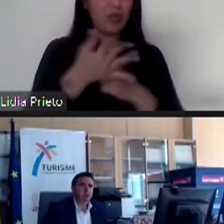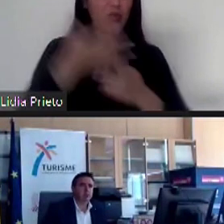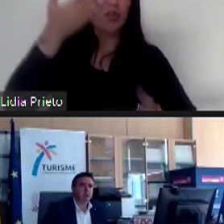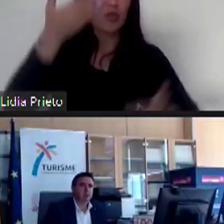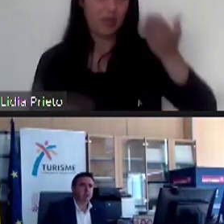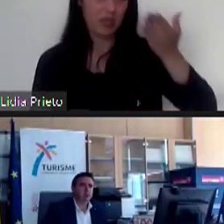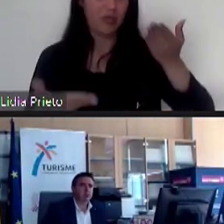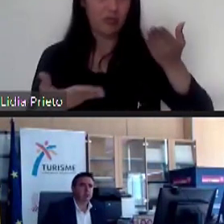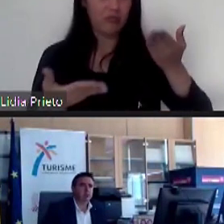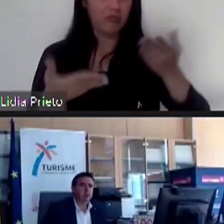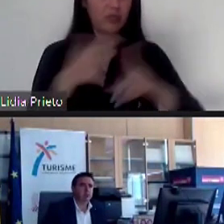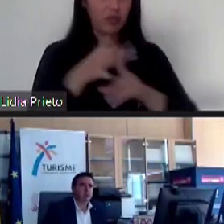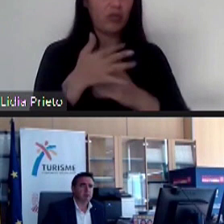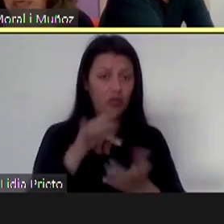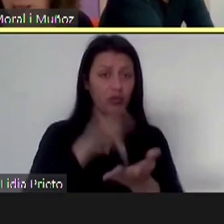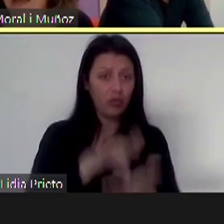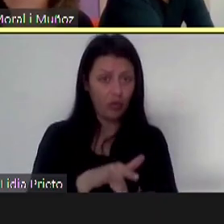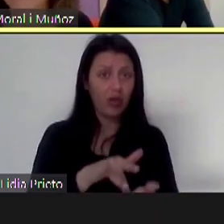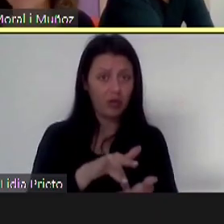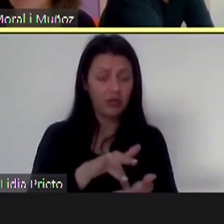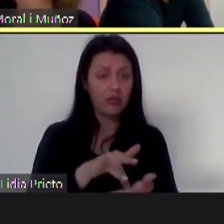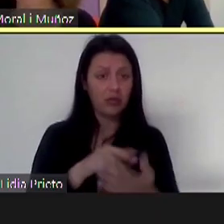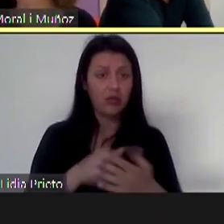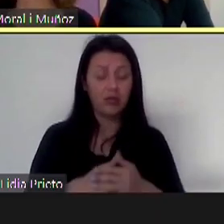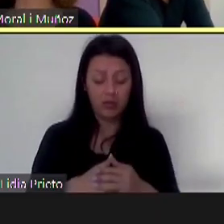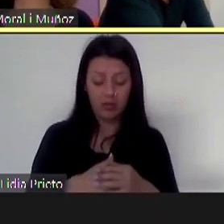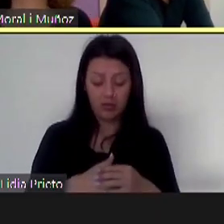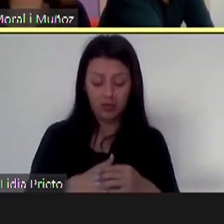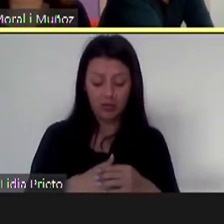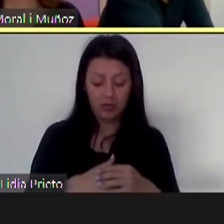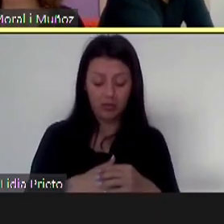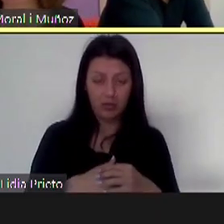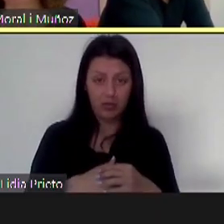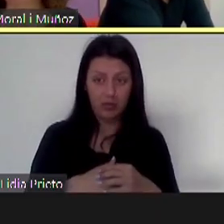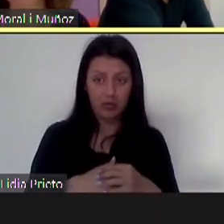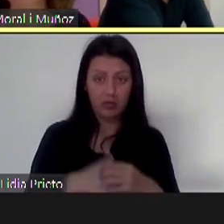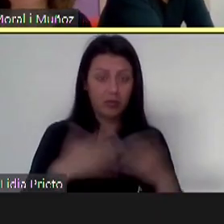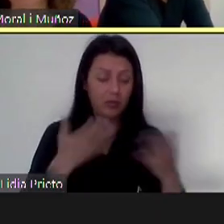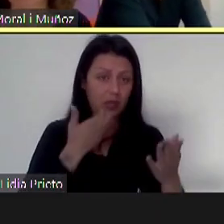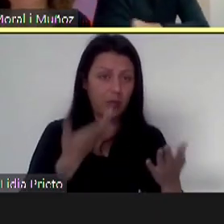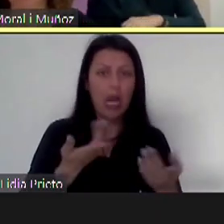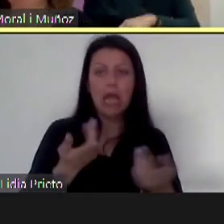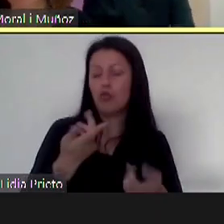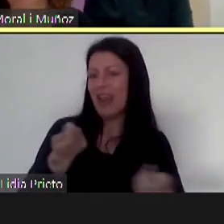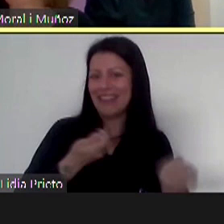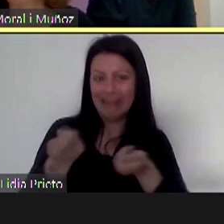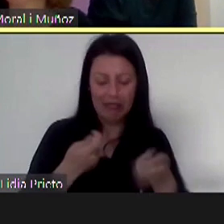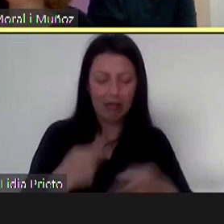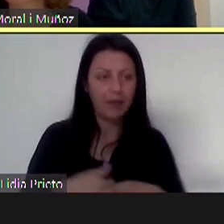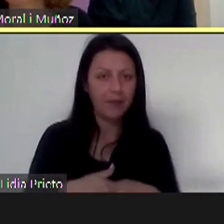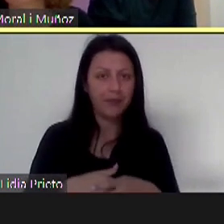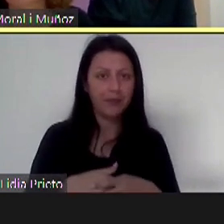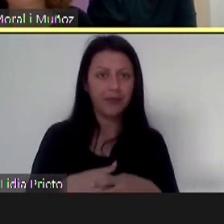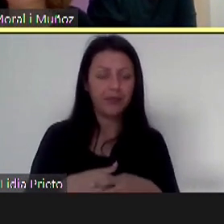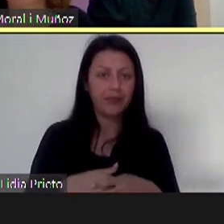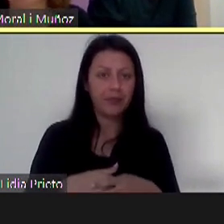puede pasar. Esto sí que es una situación de emergencia. No es en un establecimiento. Porque nosotros no